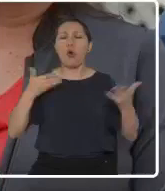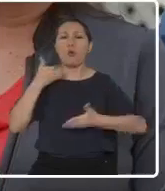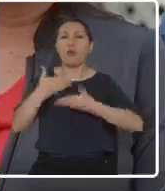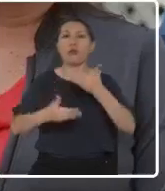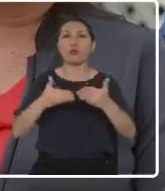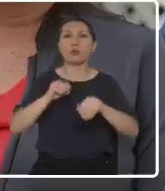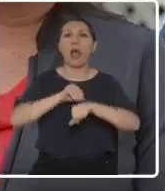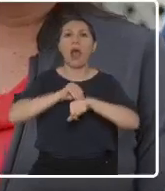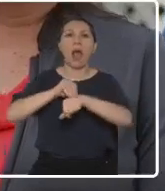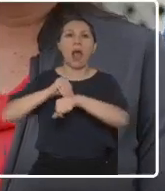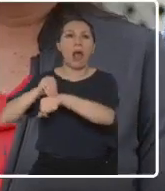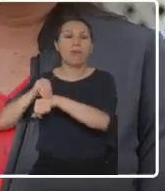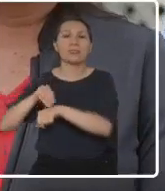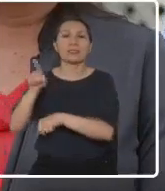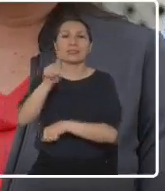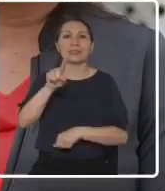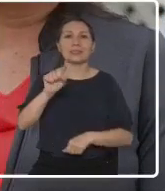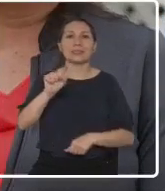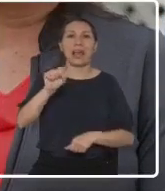funcionamiento de las alertas SAE.